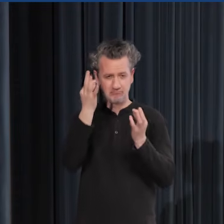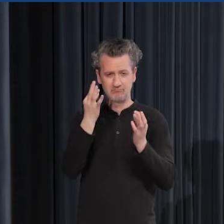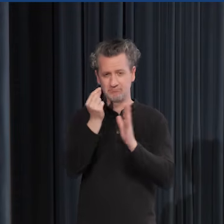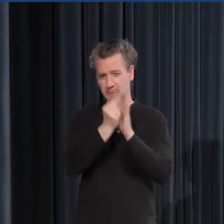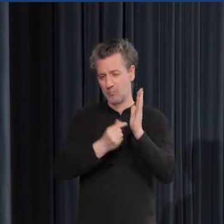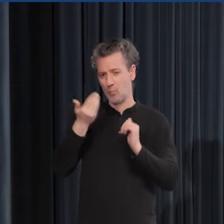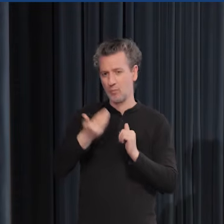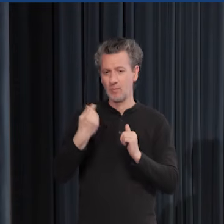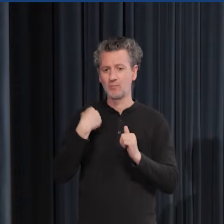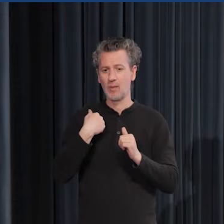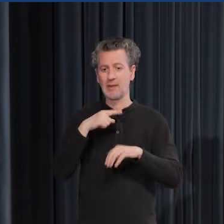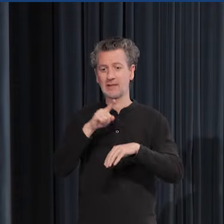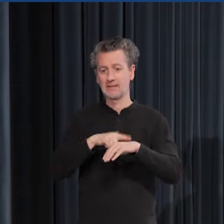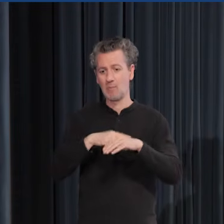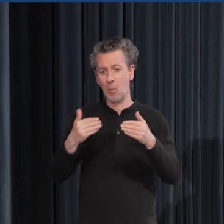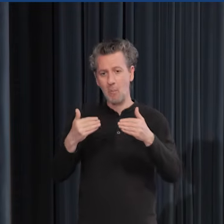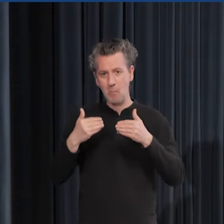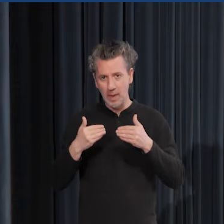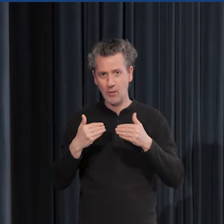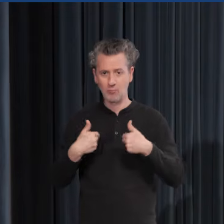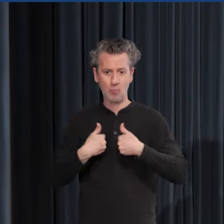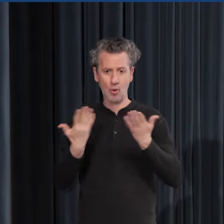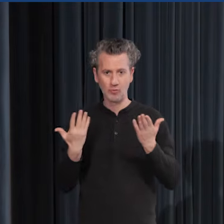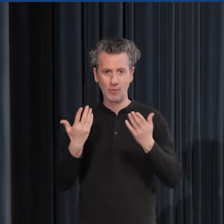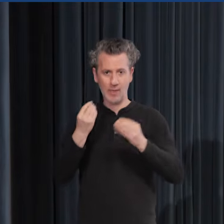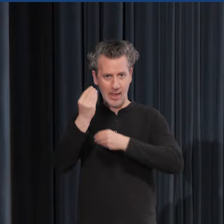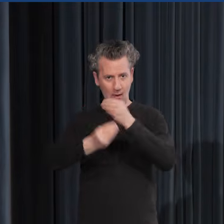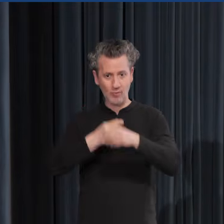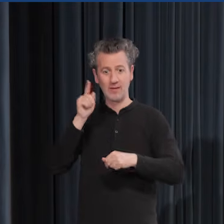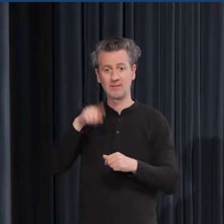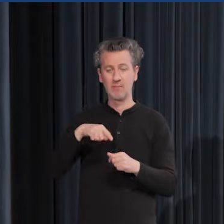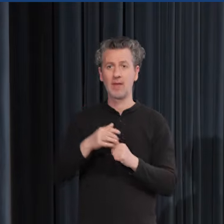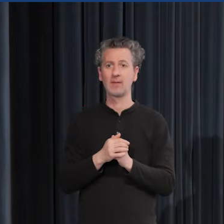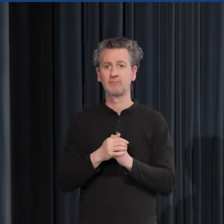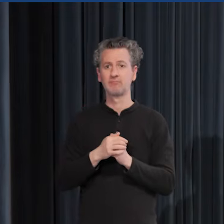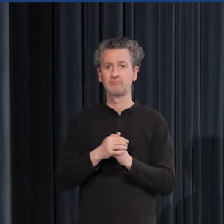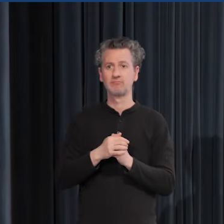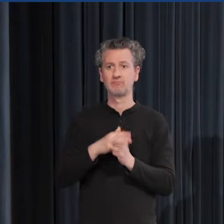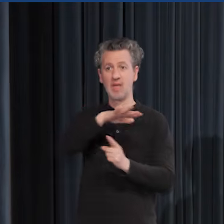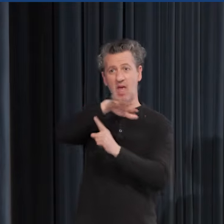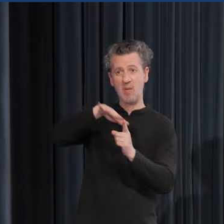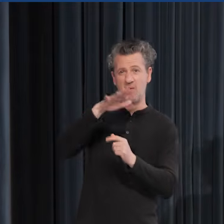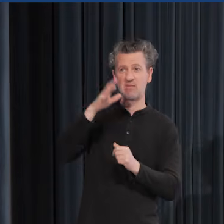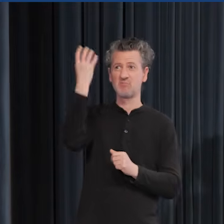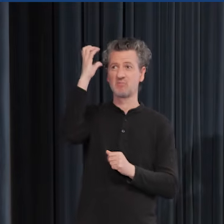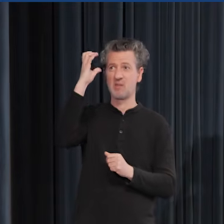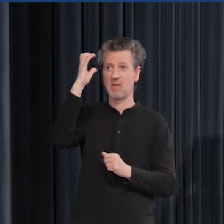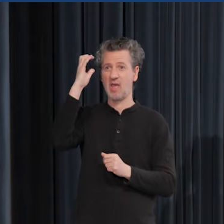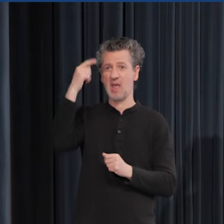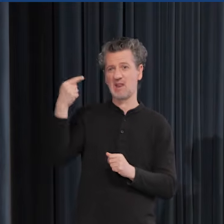Como la reducción de los tiempos de ejecución o también la reducción de la exposición al clima adverso, o